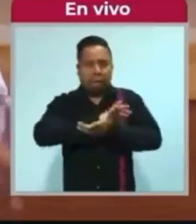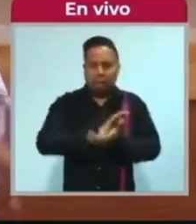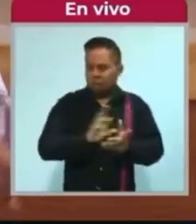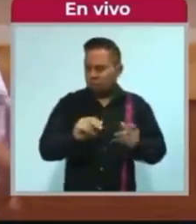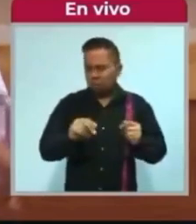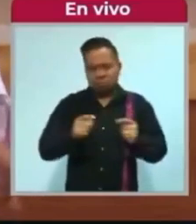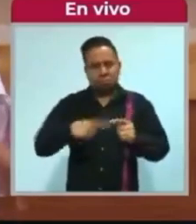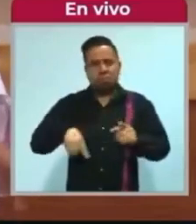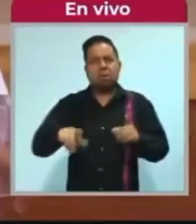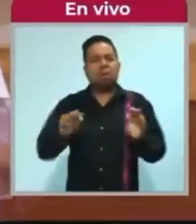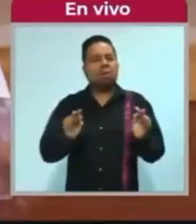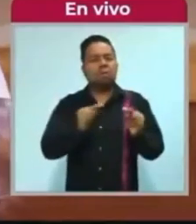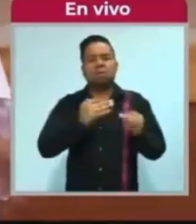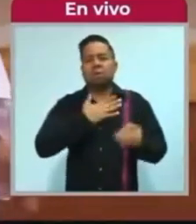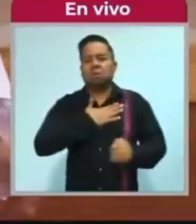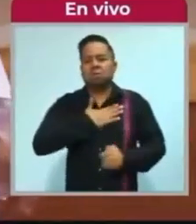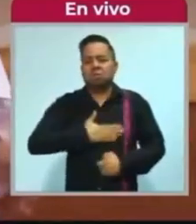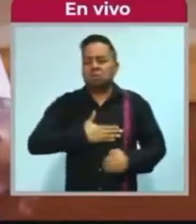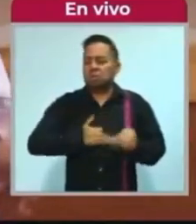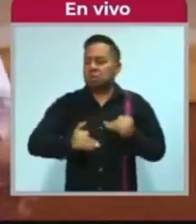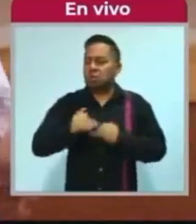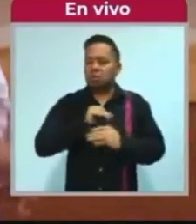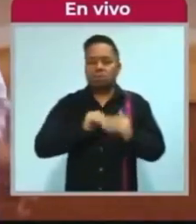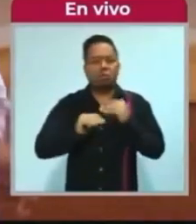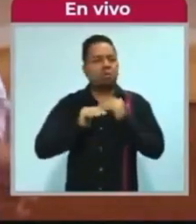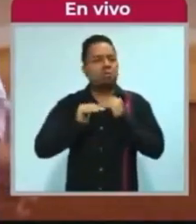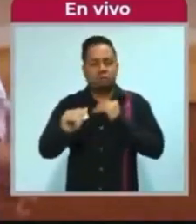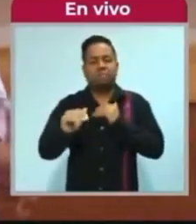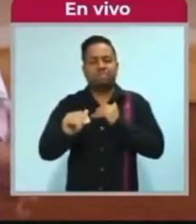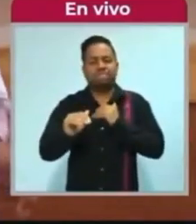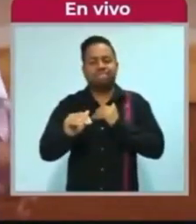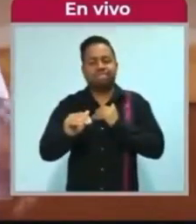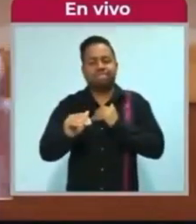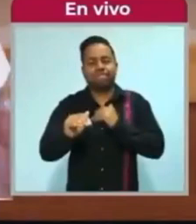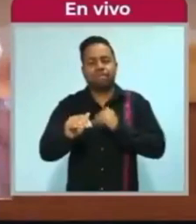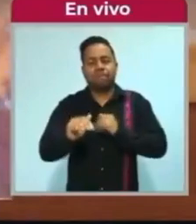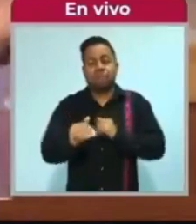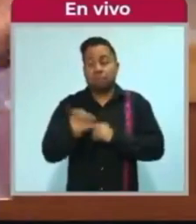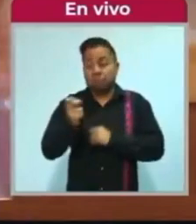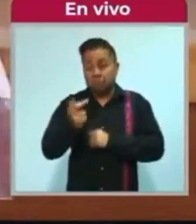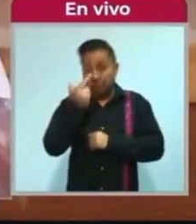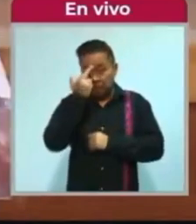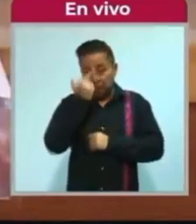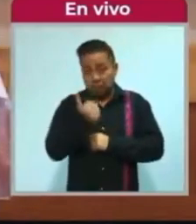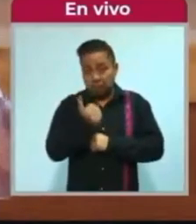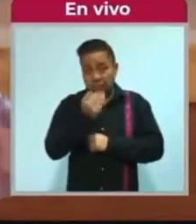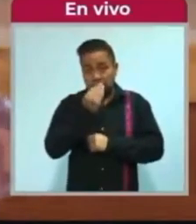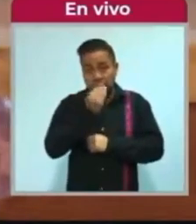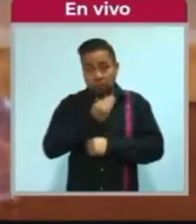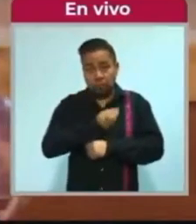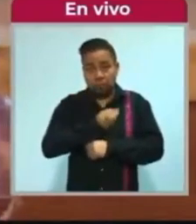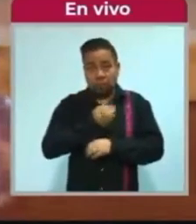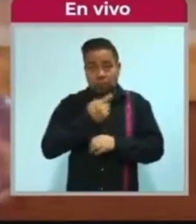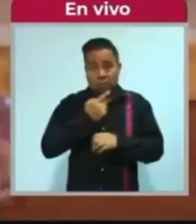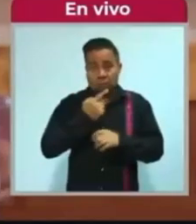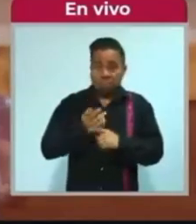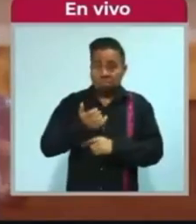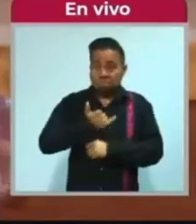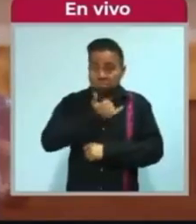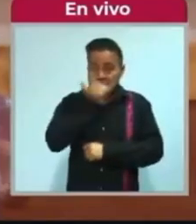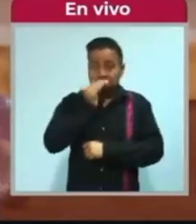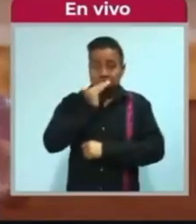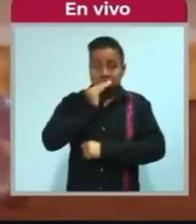justicia, aquí todos son iguales, somos iguales, y en consecuencia, pues quien haya